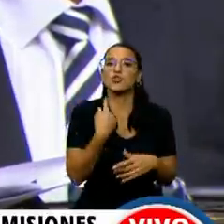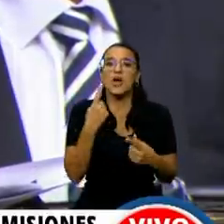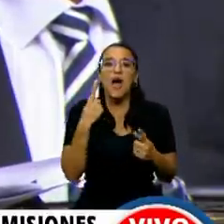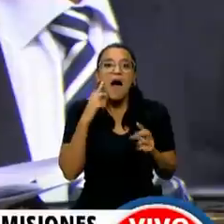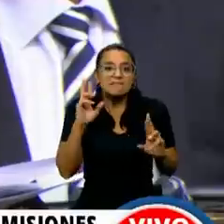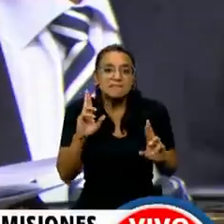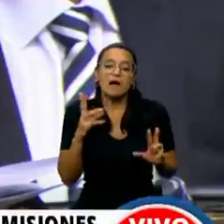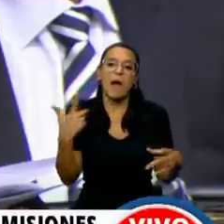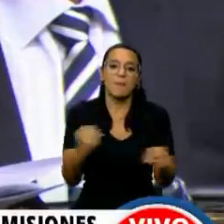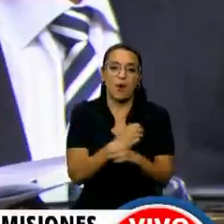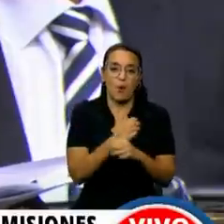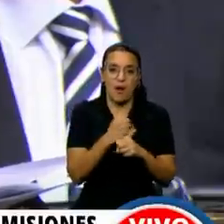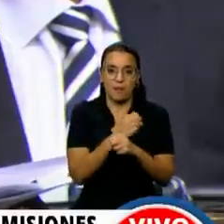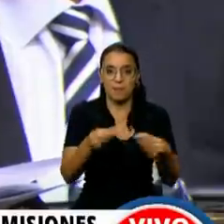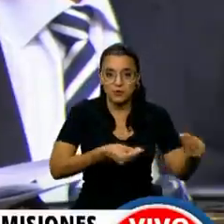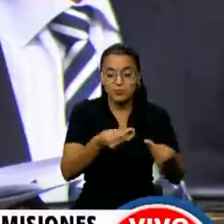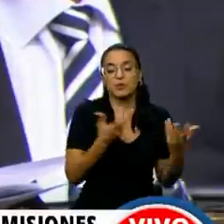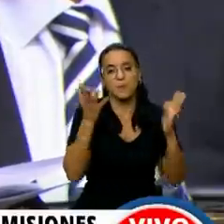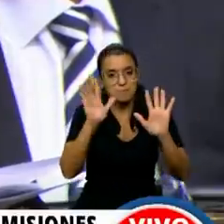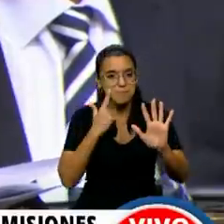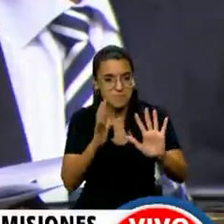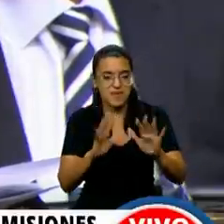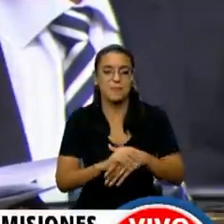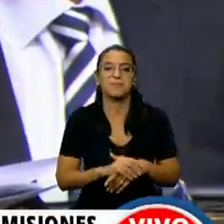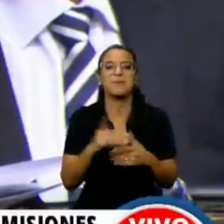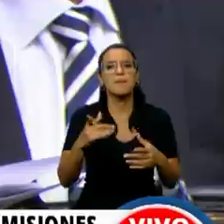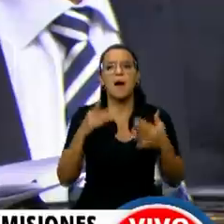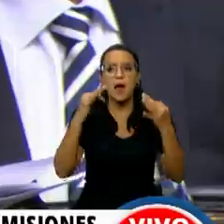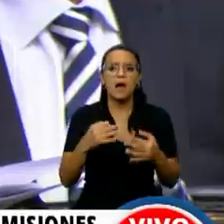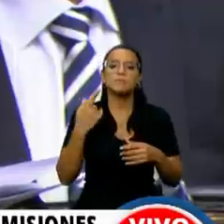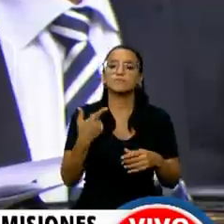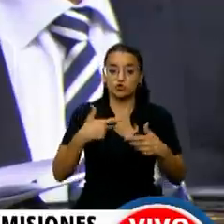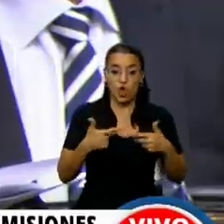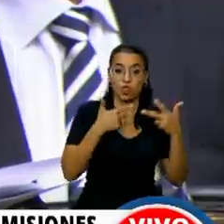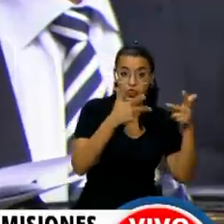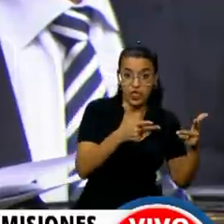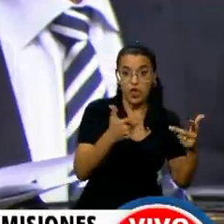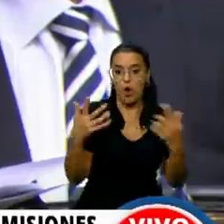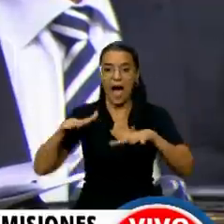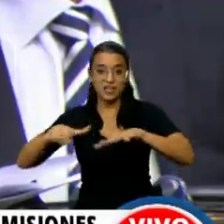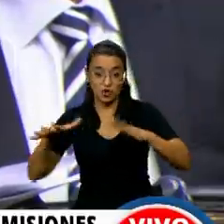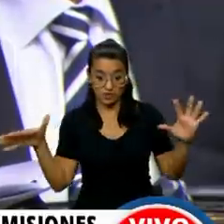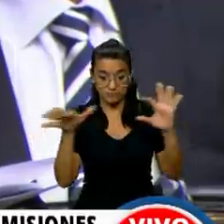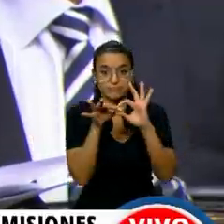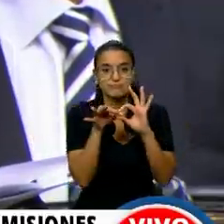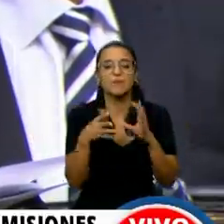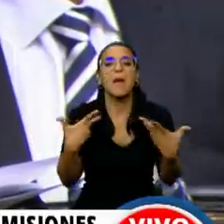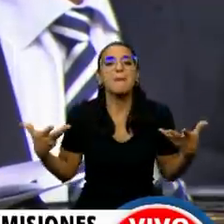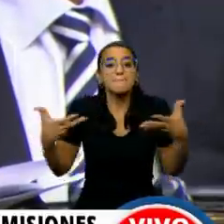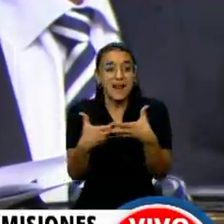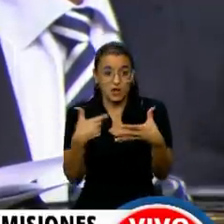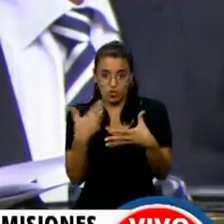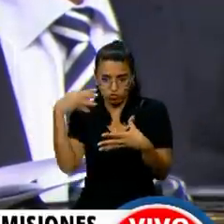de poder aprobar este presupuesto mire presidente para ser consecuente con mis dicho y mis palabras mi partido al cual